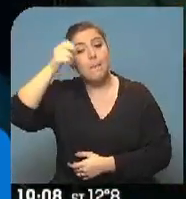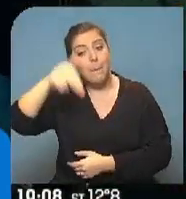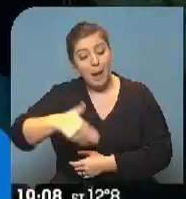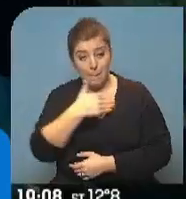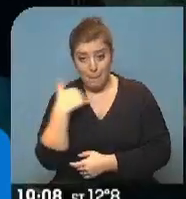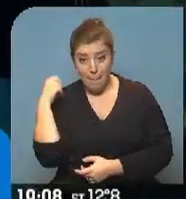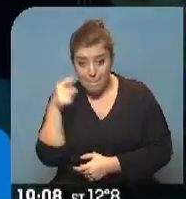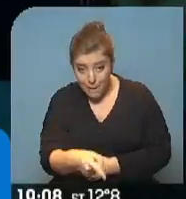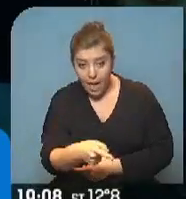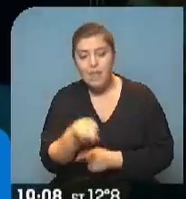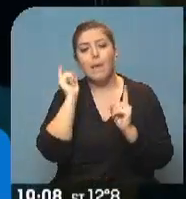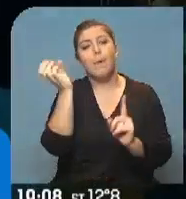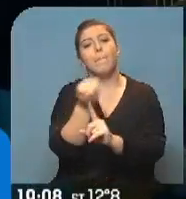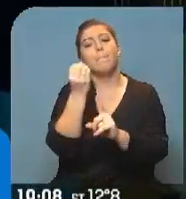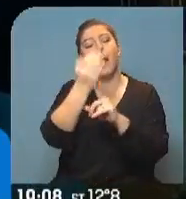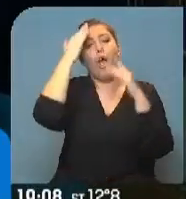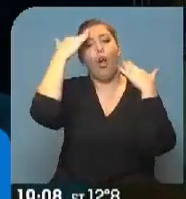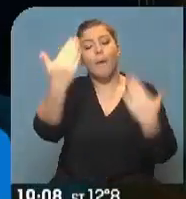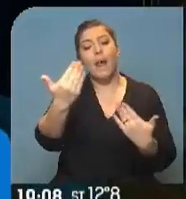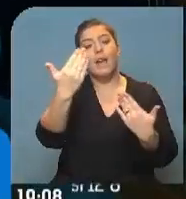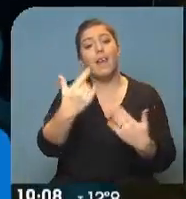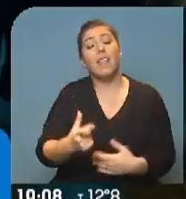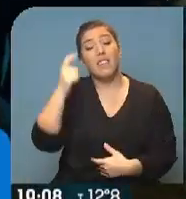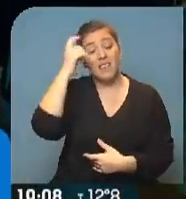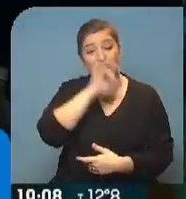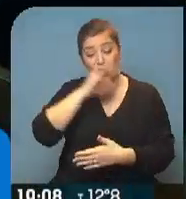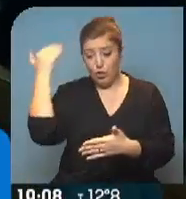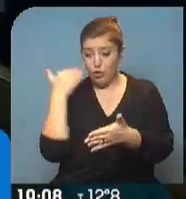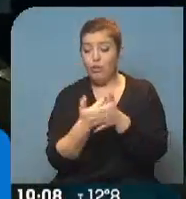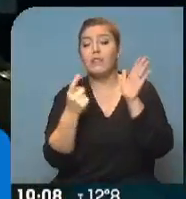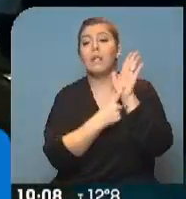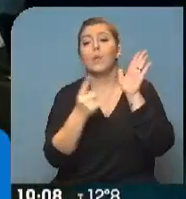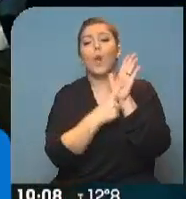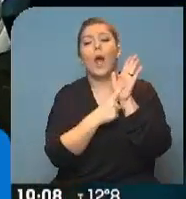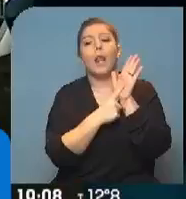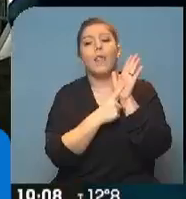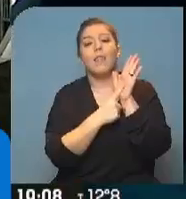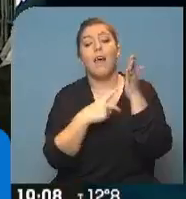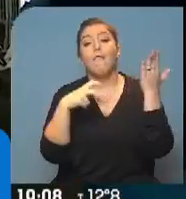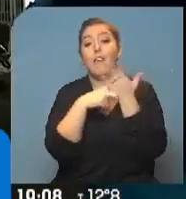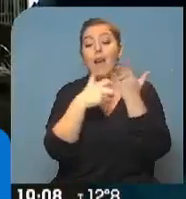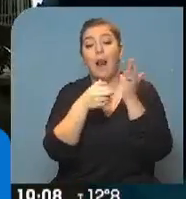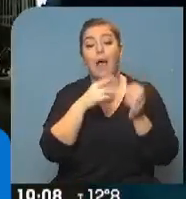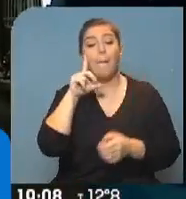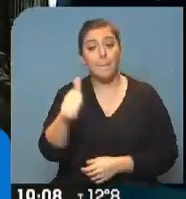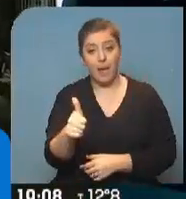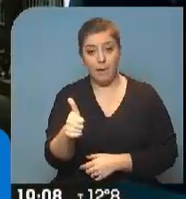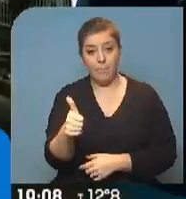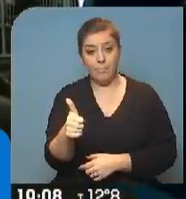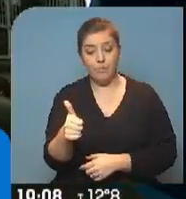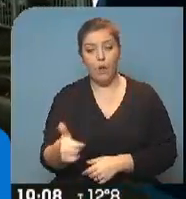encenderá una vela en memoria de quien fuera durante diez años titular de la unidad fiscal amia por el gobierno